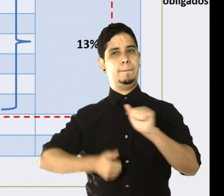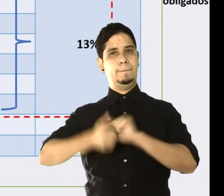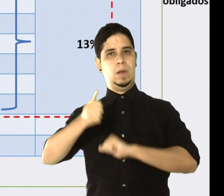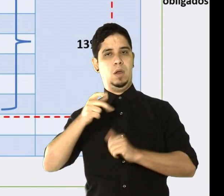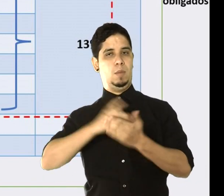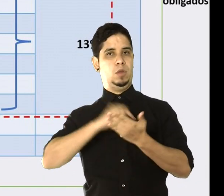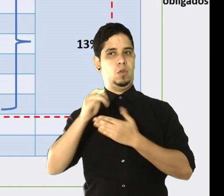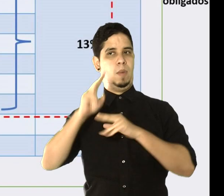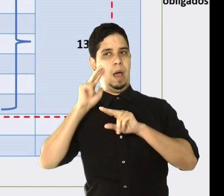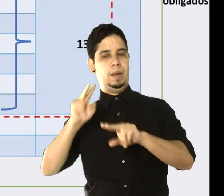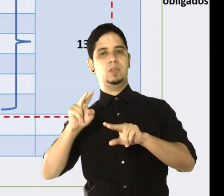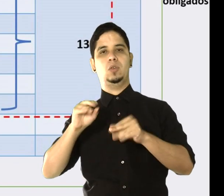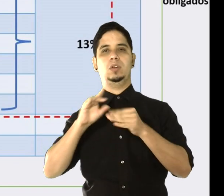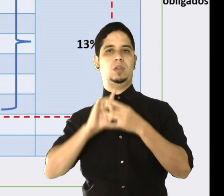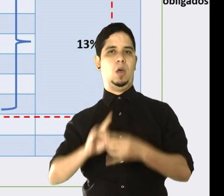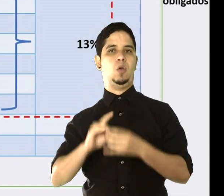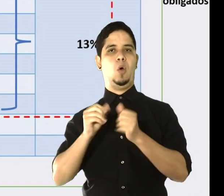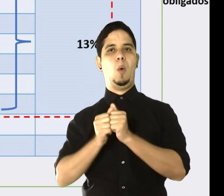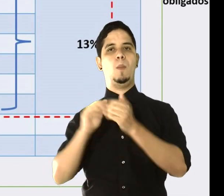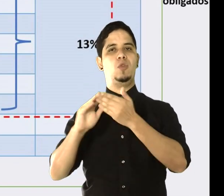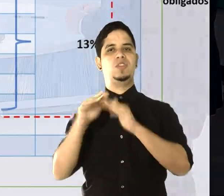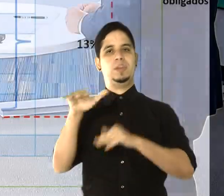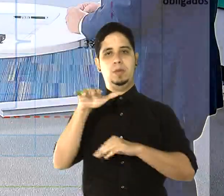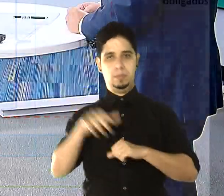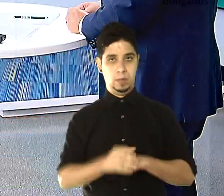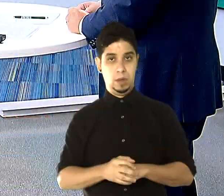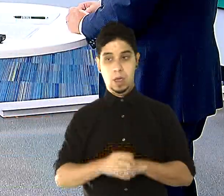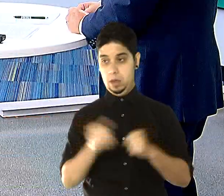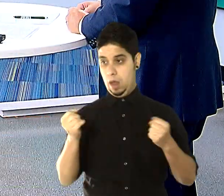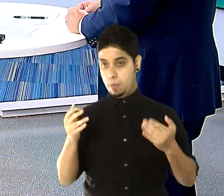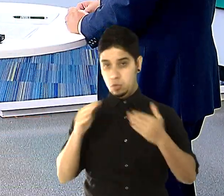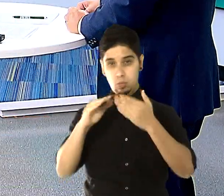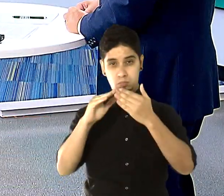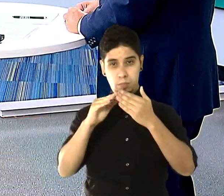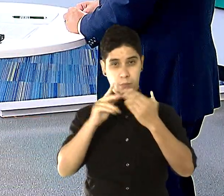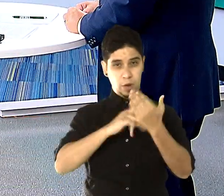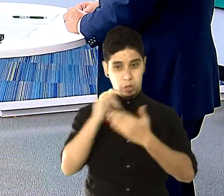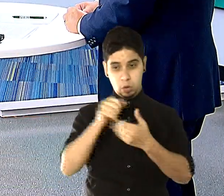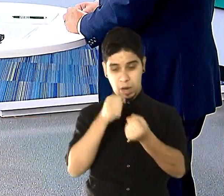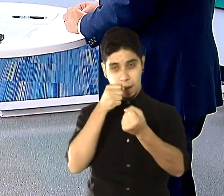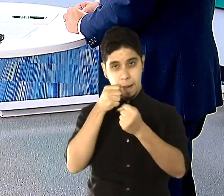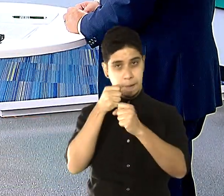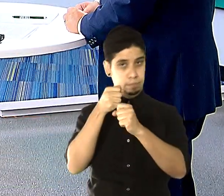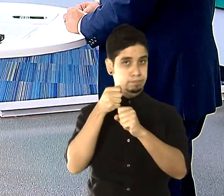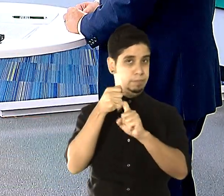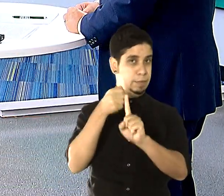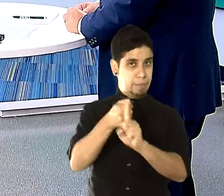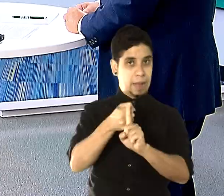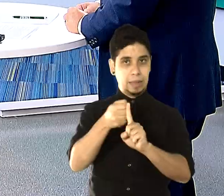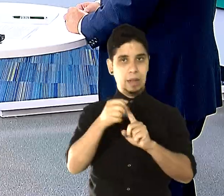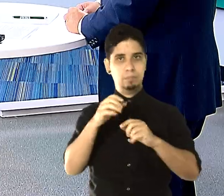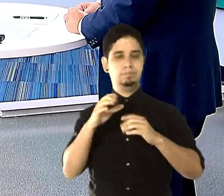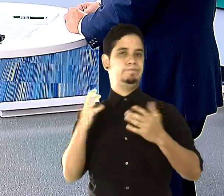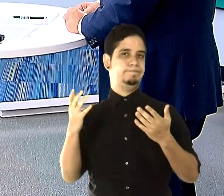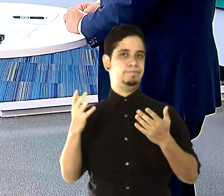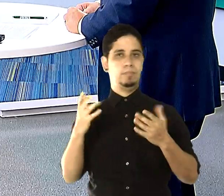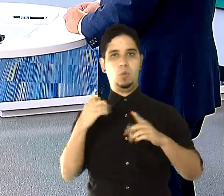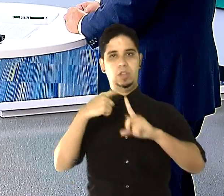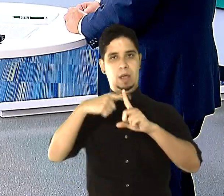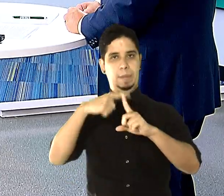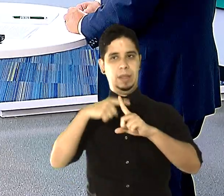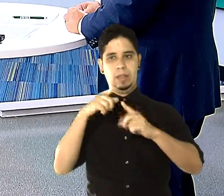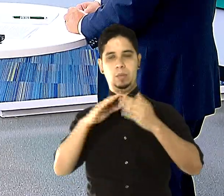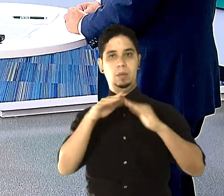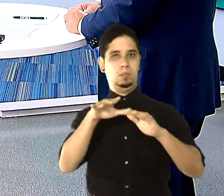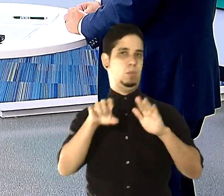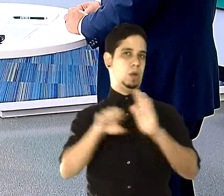la gente va a ver son municipales. Y hay mucho proyecto que impacta a la comunidad, desde canchas de baloncesto, parques de pelota, carreteras y puentes, por